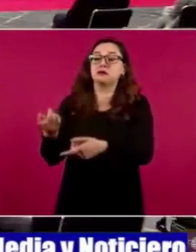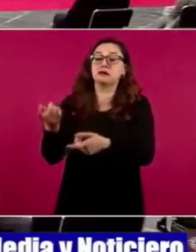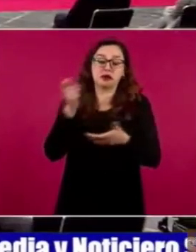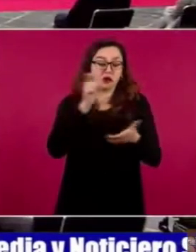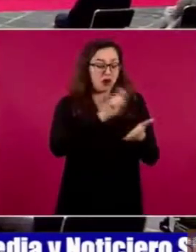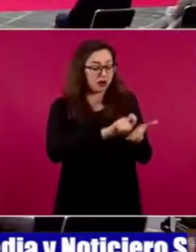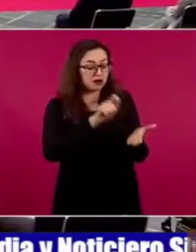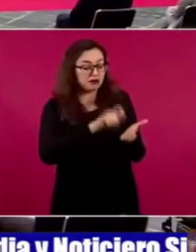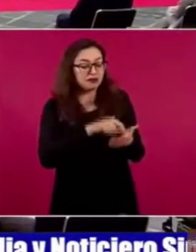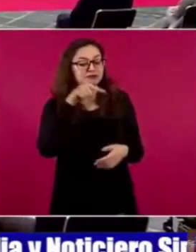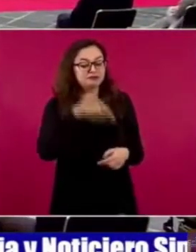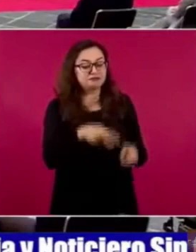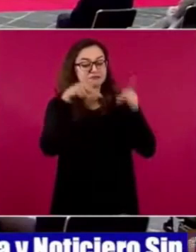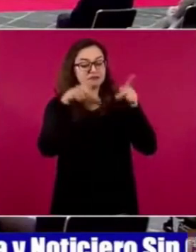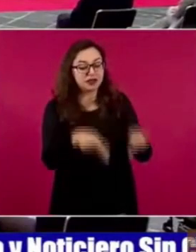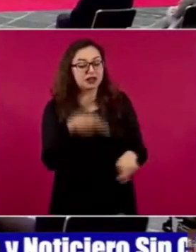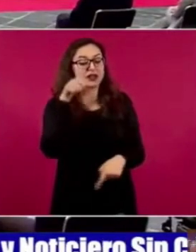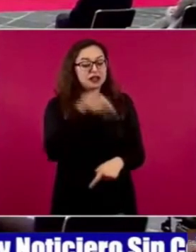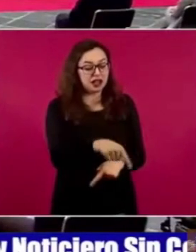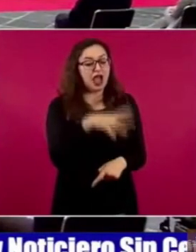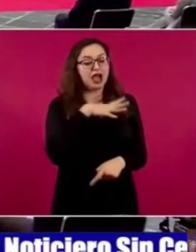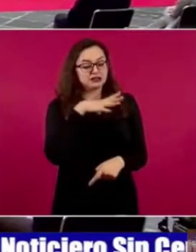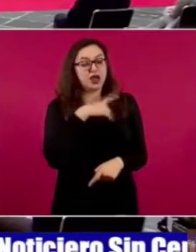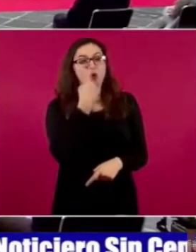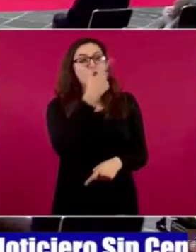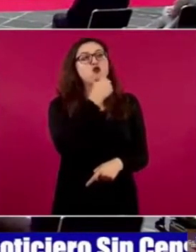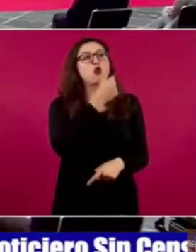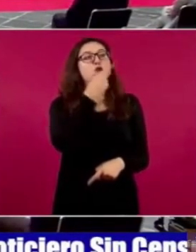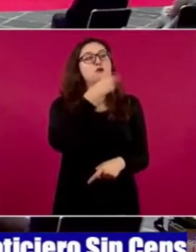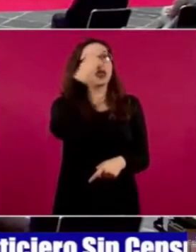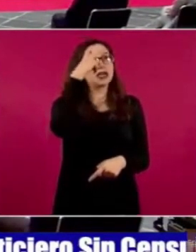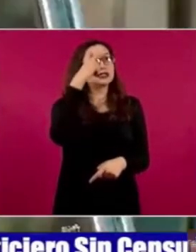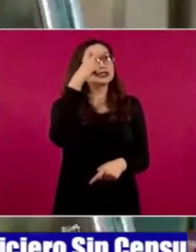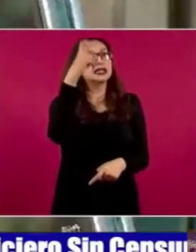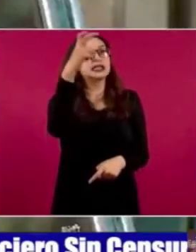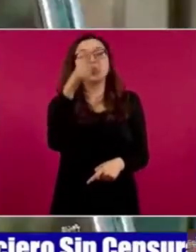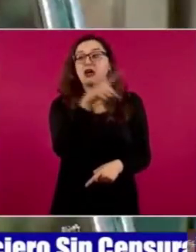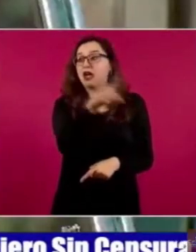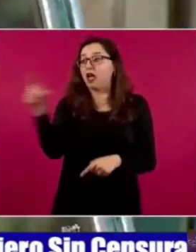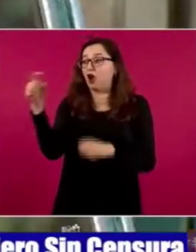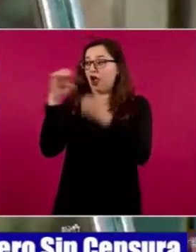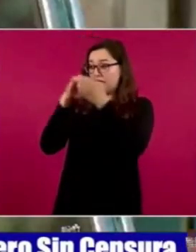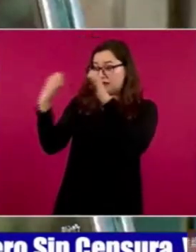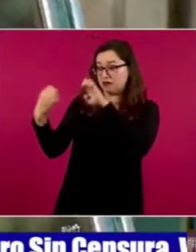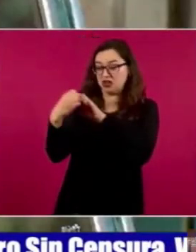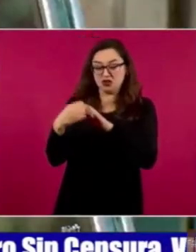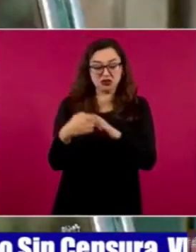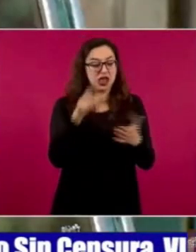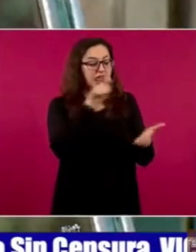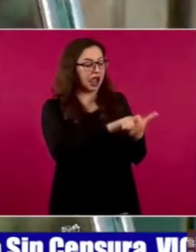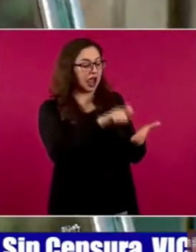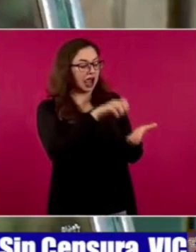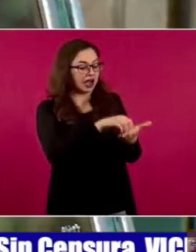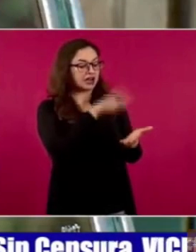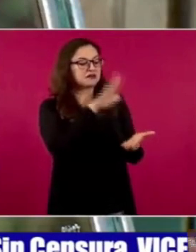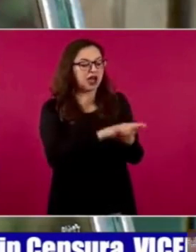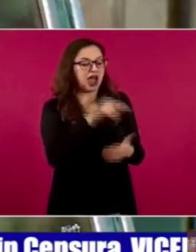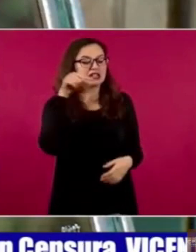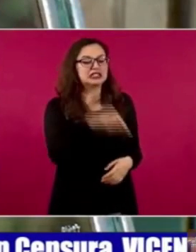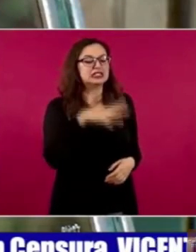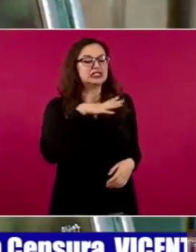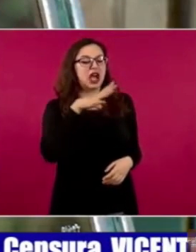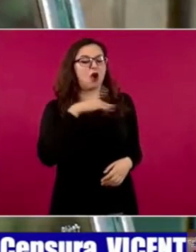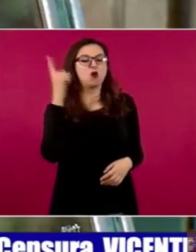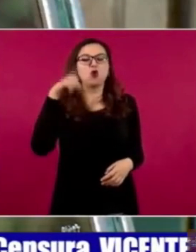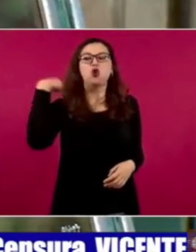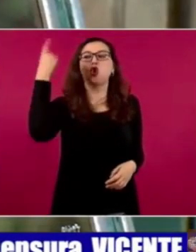un soñador, y mis enemigos: aquí yace un loco. Pero no habrá nadie que se